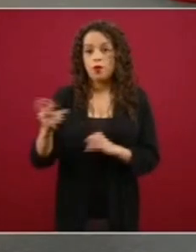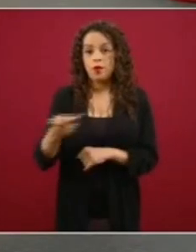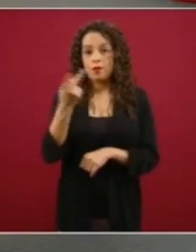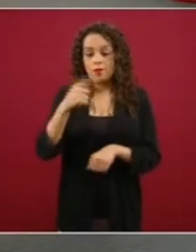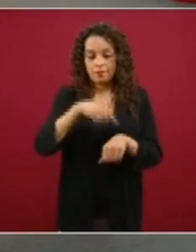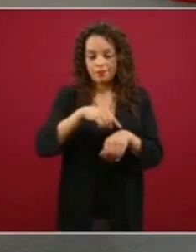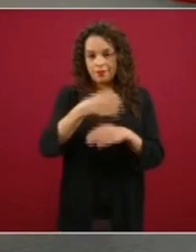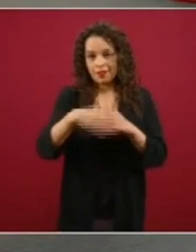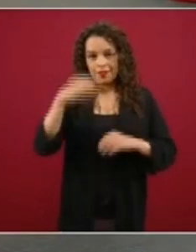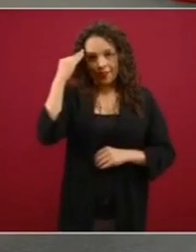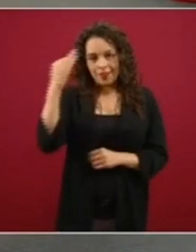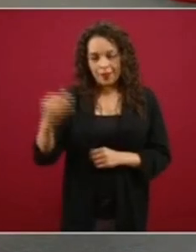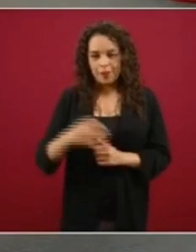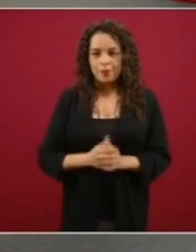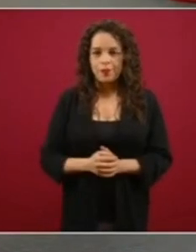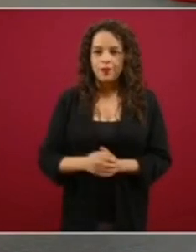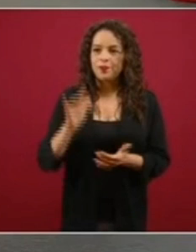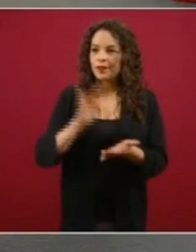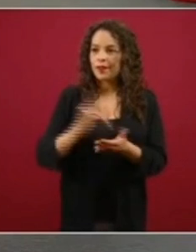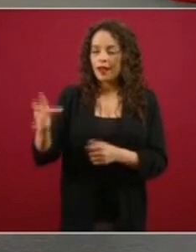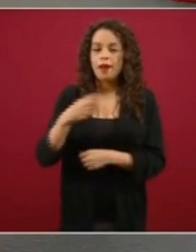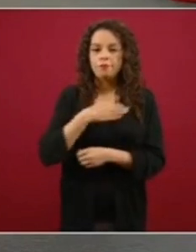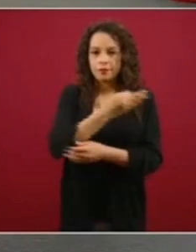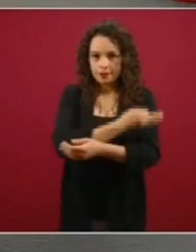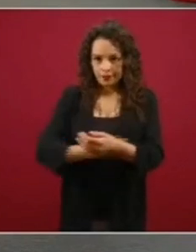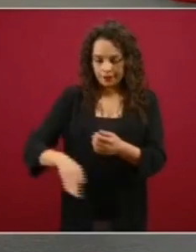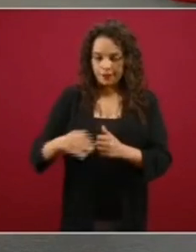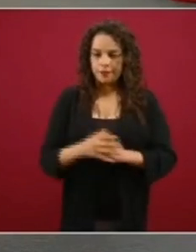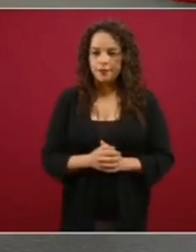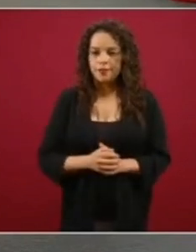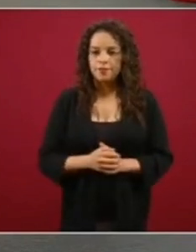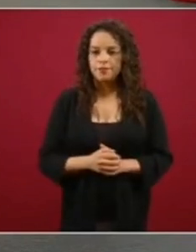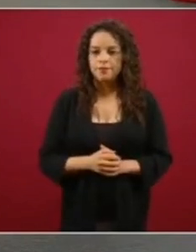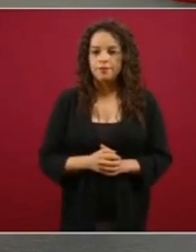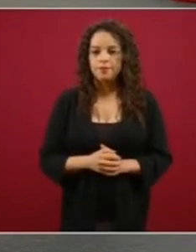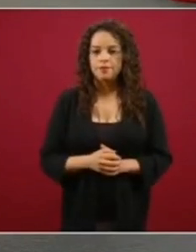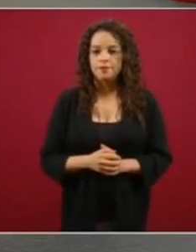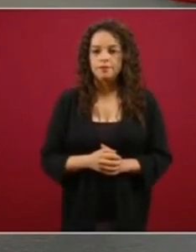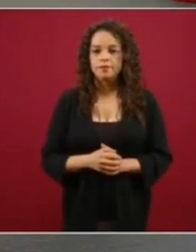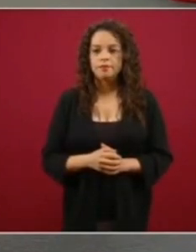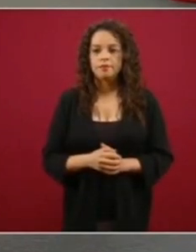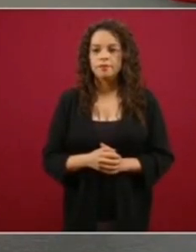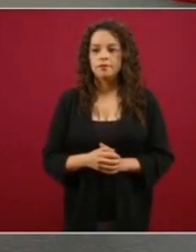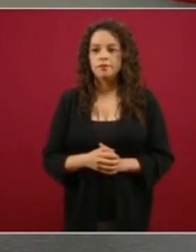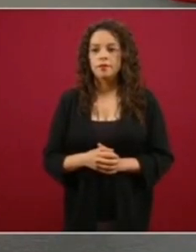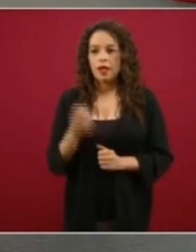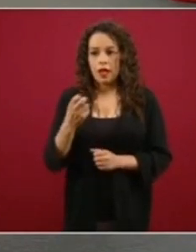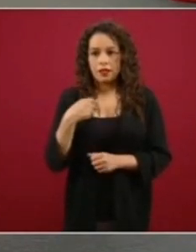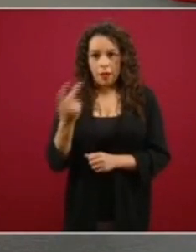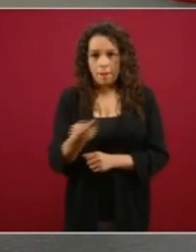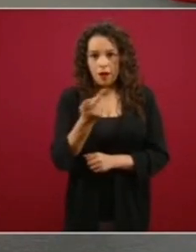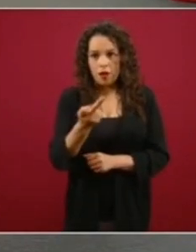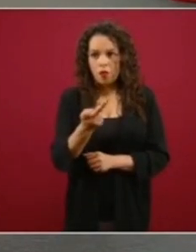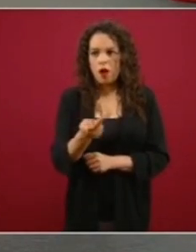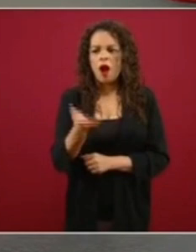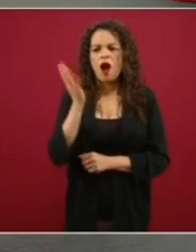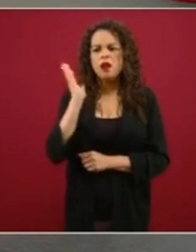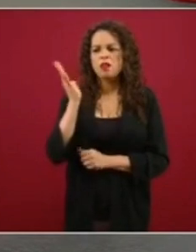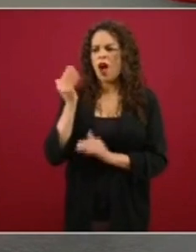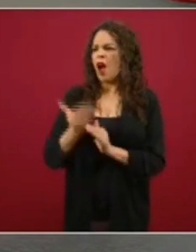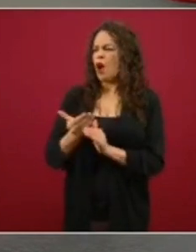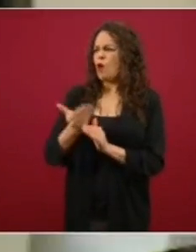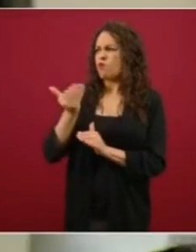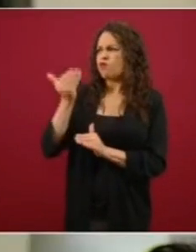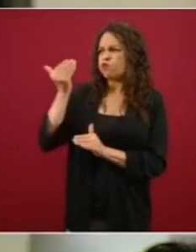Gracias. Buenas tardes. Yo traigo una cuestión, ya viene muy antaña esta pregunta, de hecho pues también los compañeros la